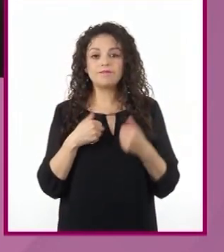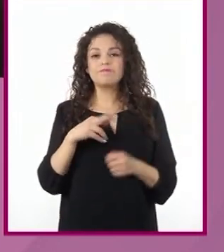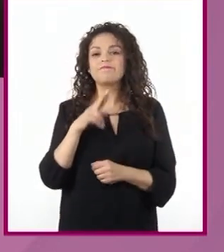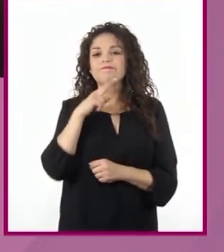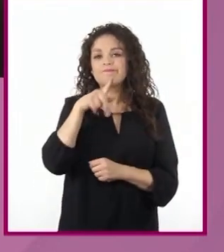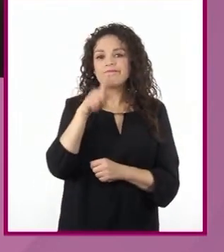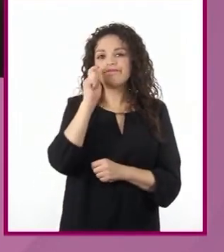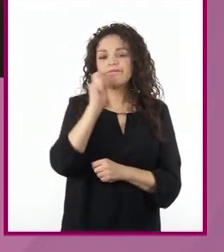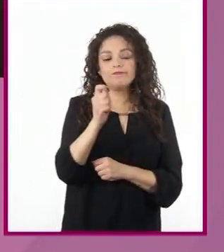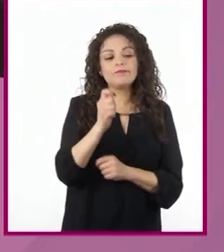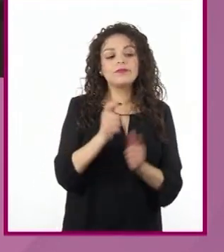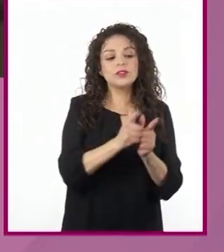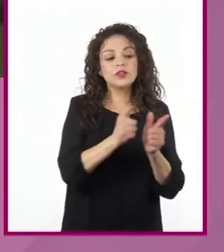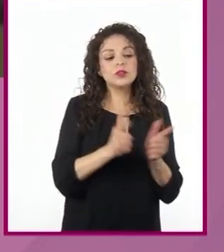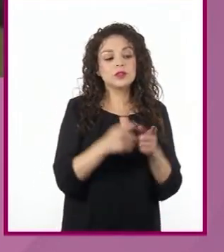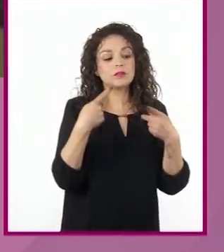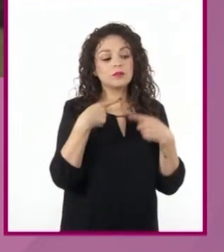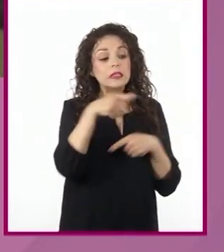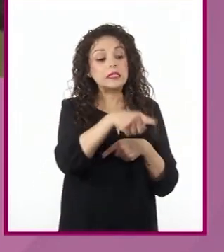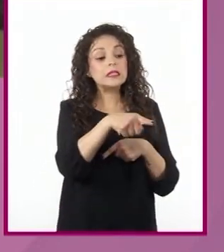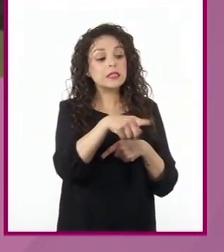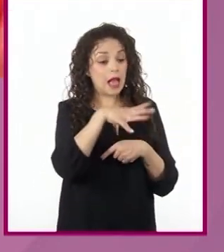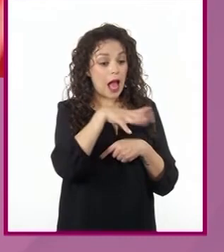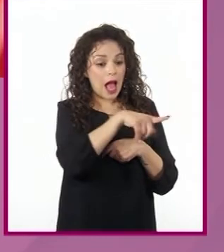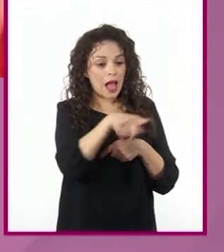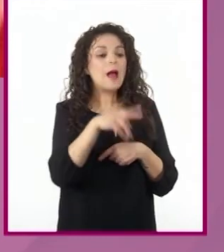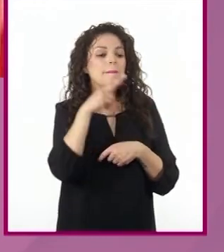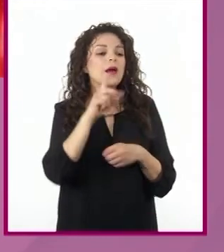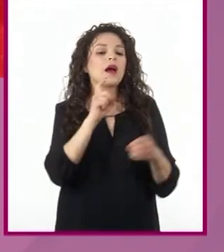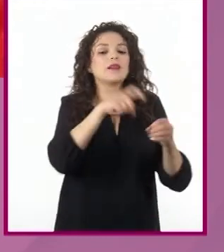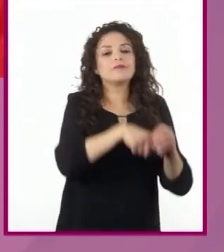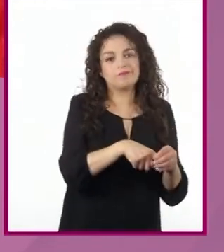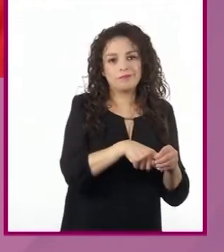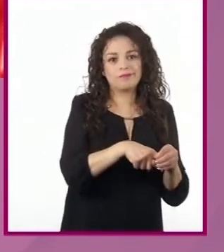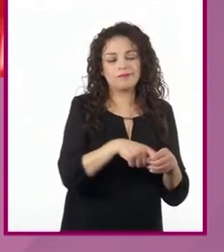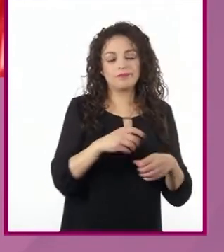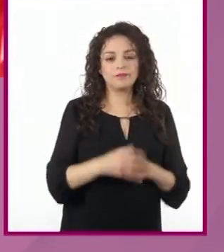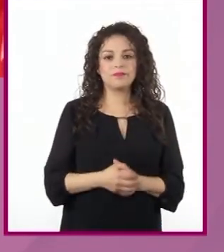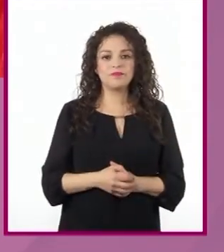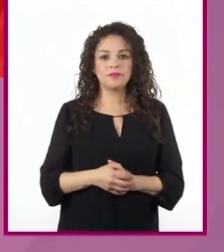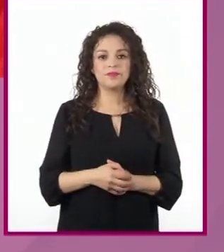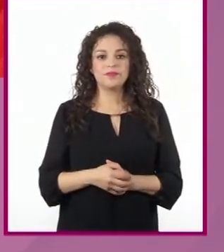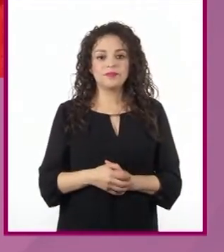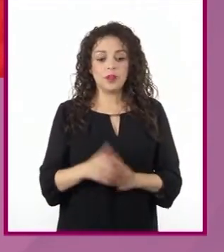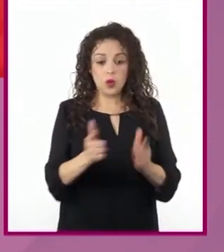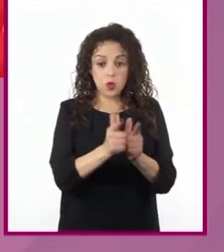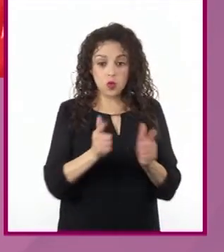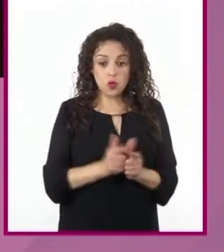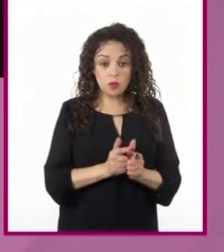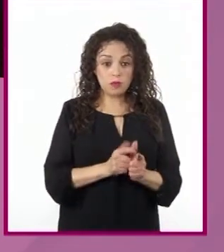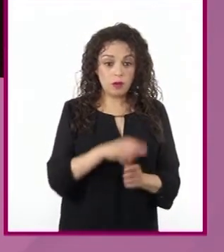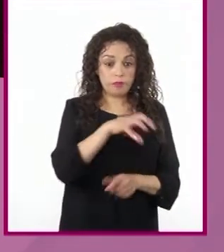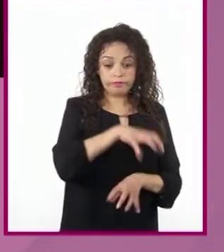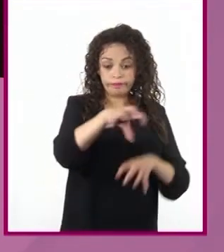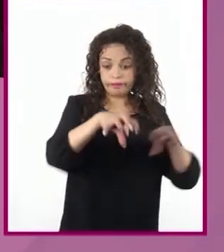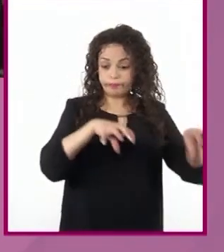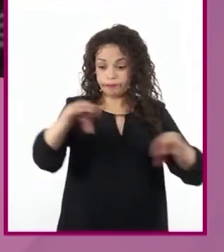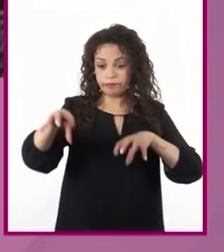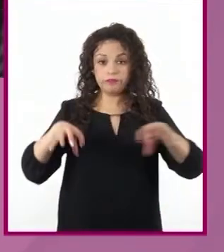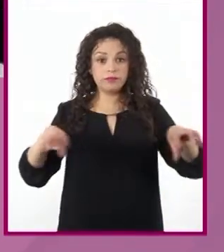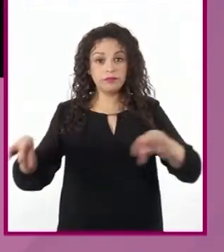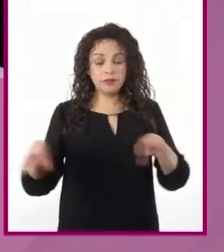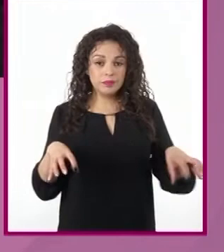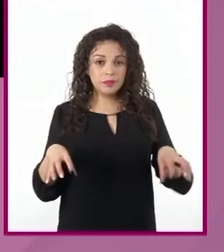los grupos de personas que ahí encuentran. Para adaptarse en los grupos que se mueven en este entorno, dejan de lado